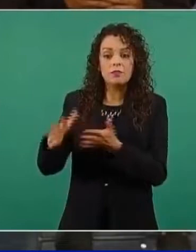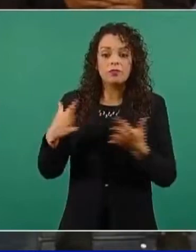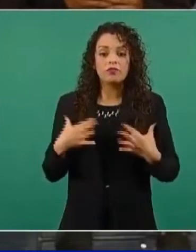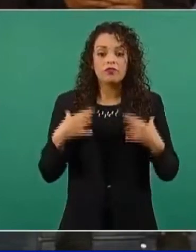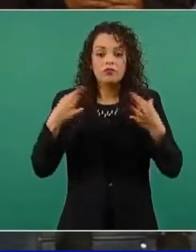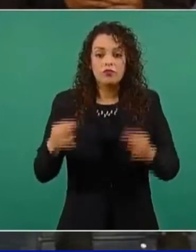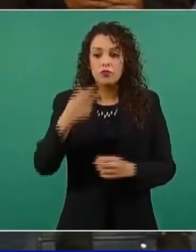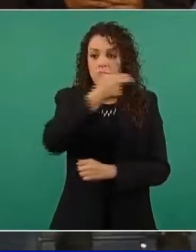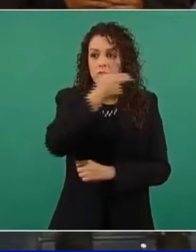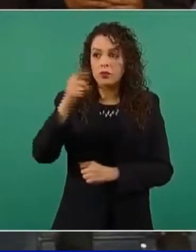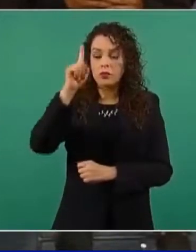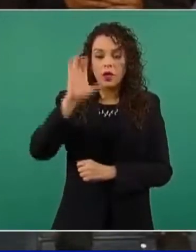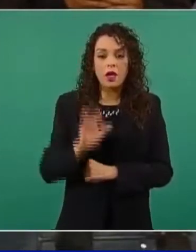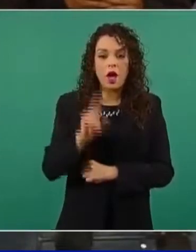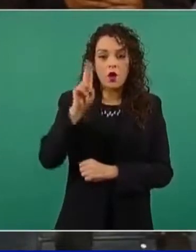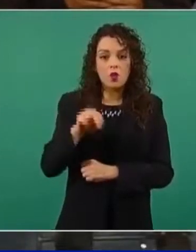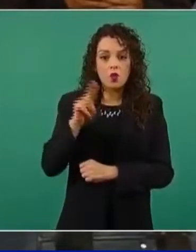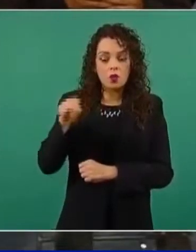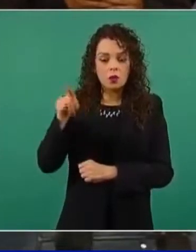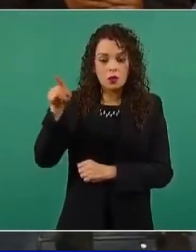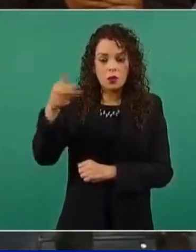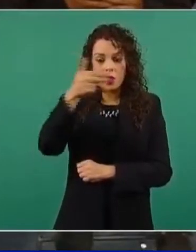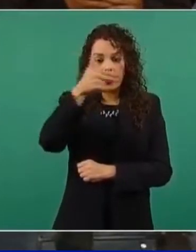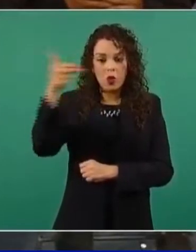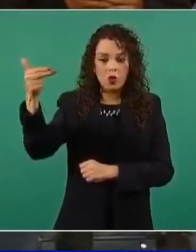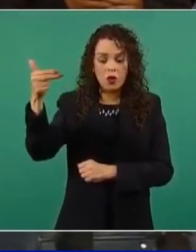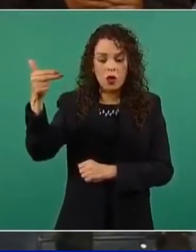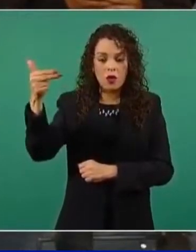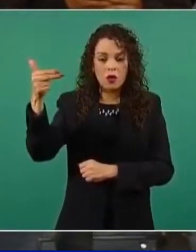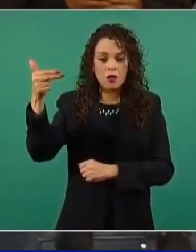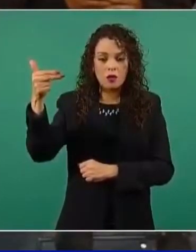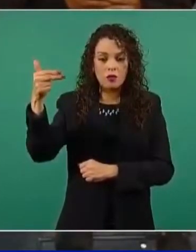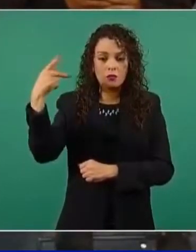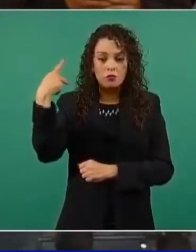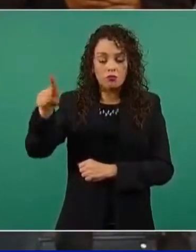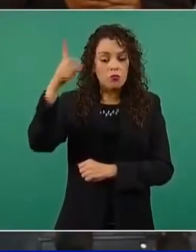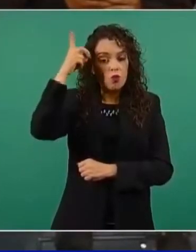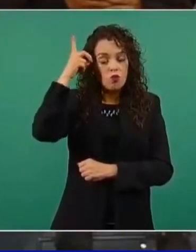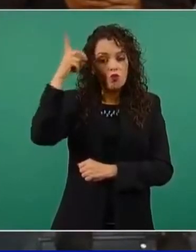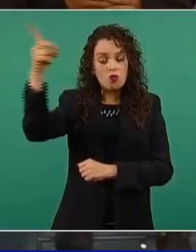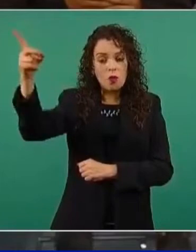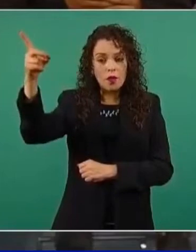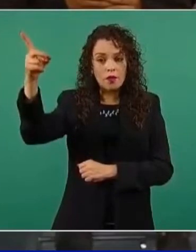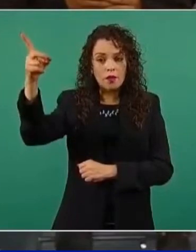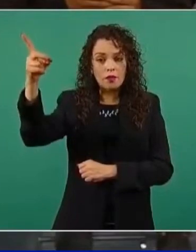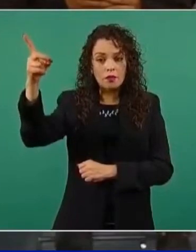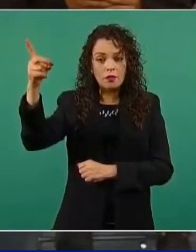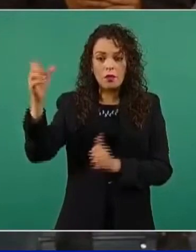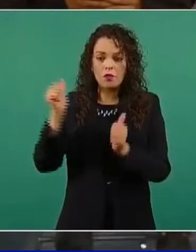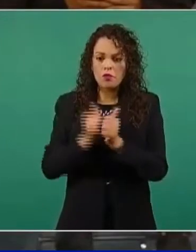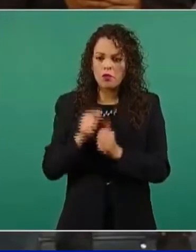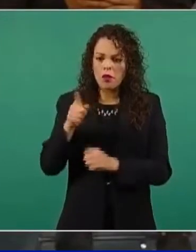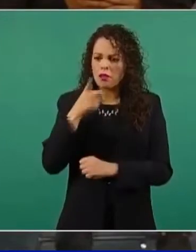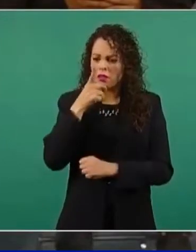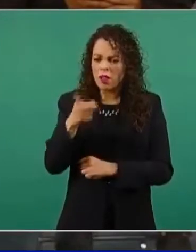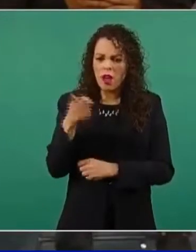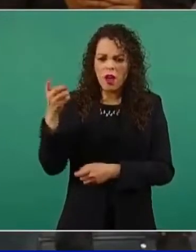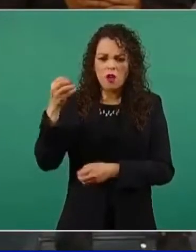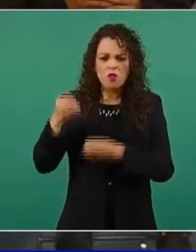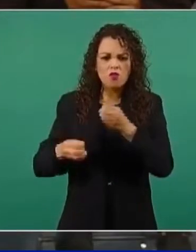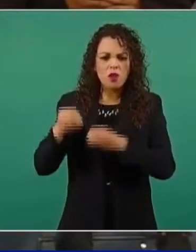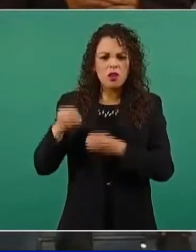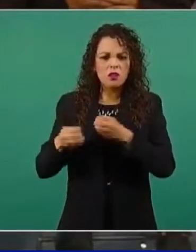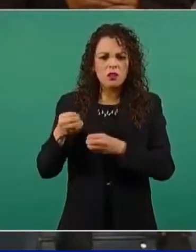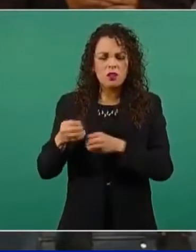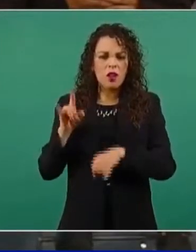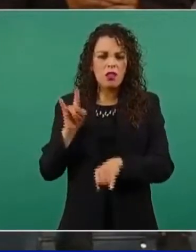de Cancún de un hotel de su propiedad por medio de un juicio laboral